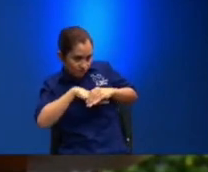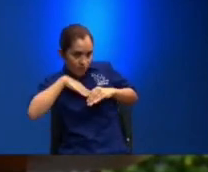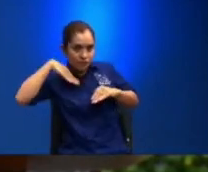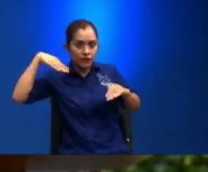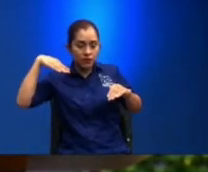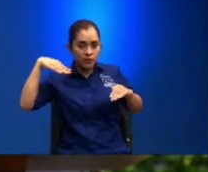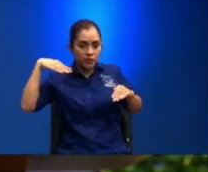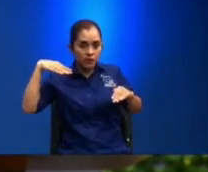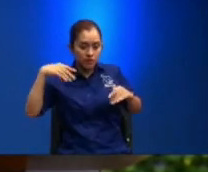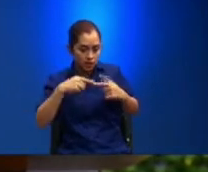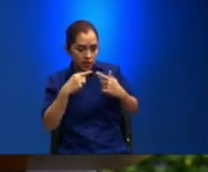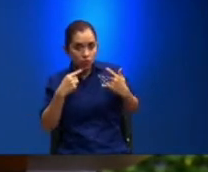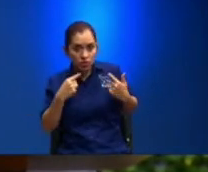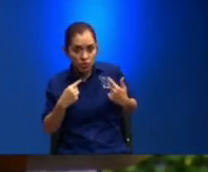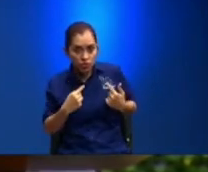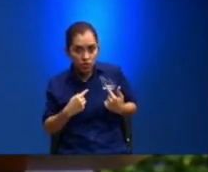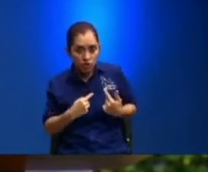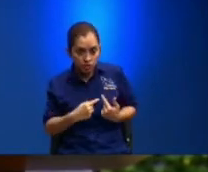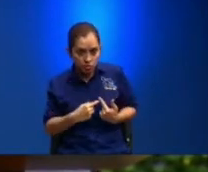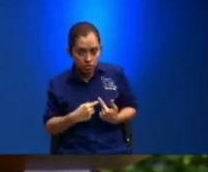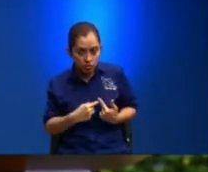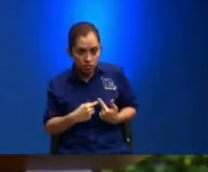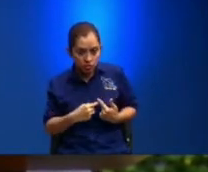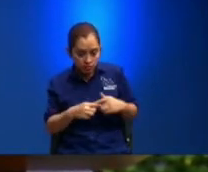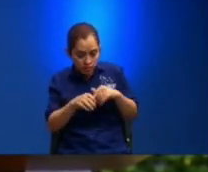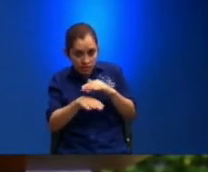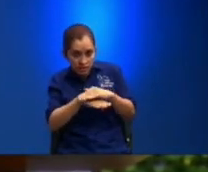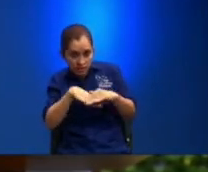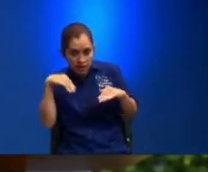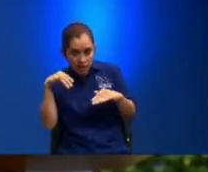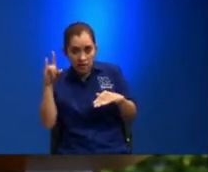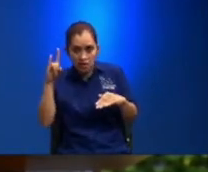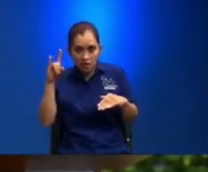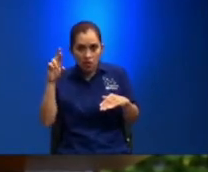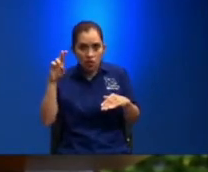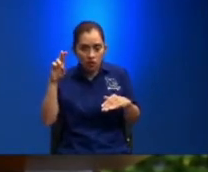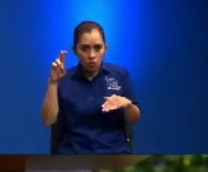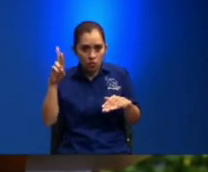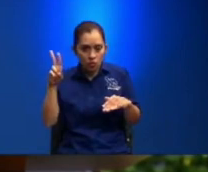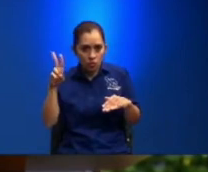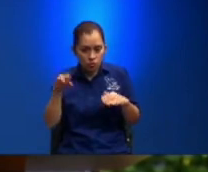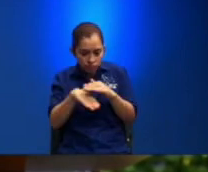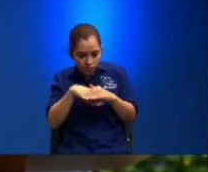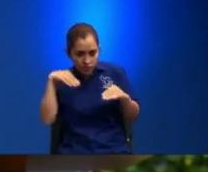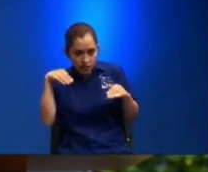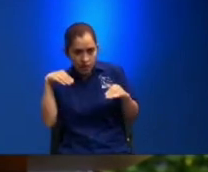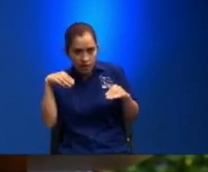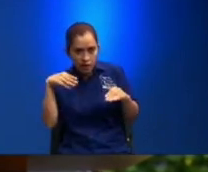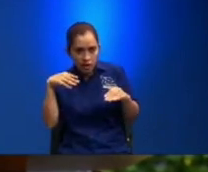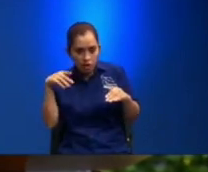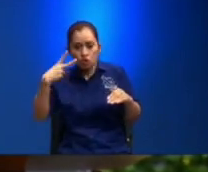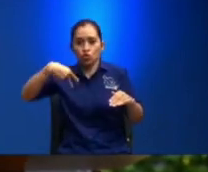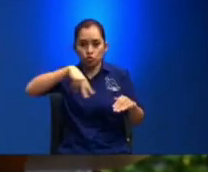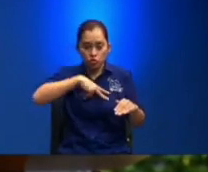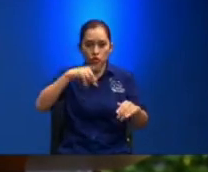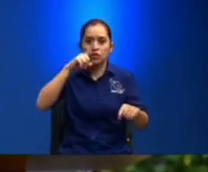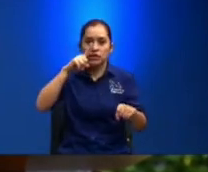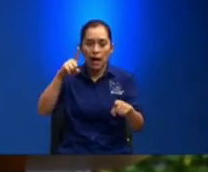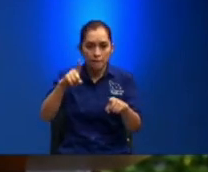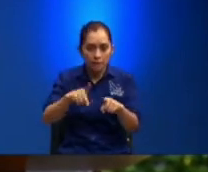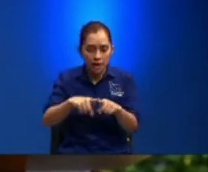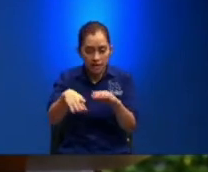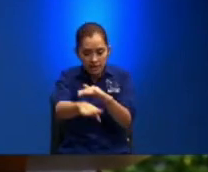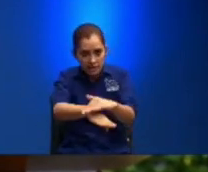ahora se entrelazaron entonces no se trata solamente que yo me voy sino que él